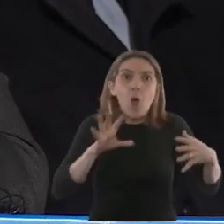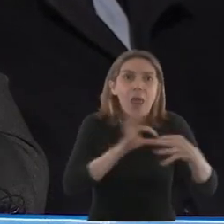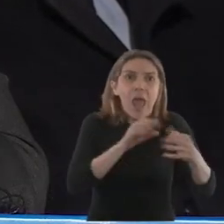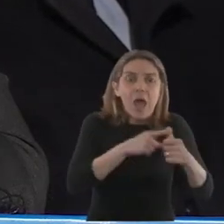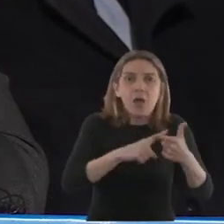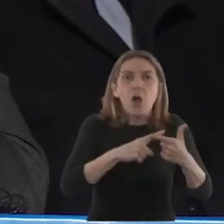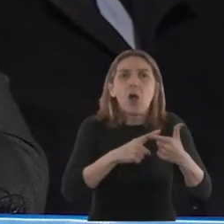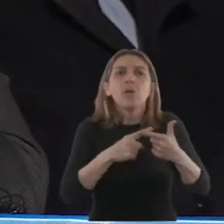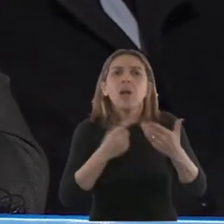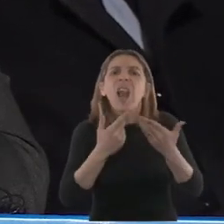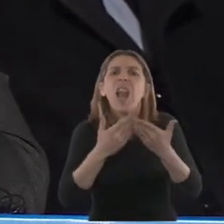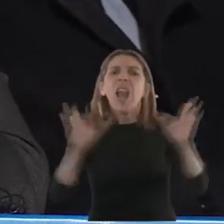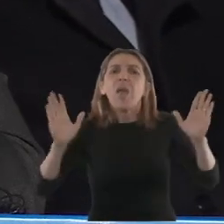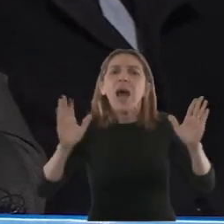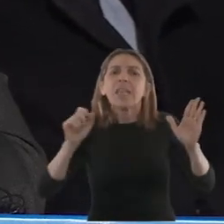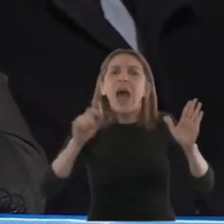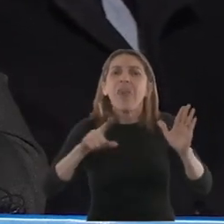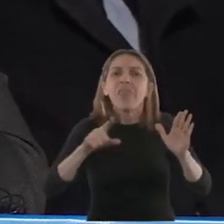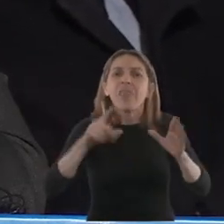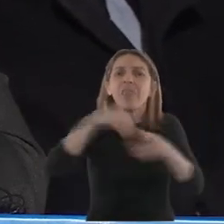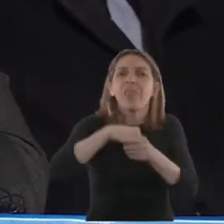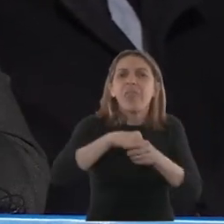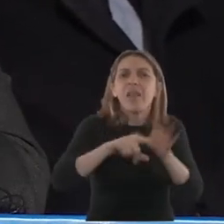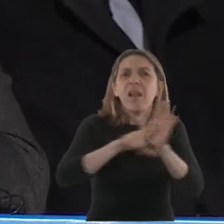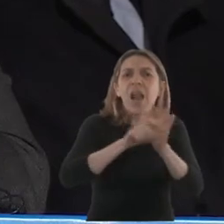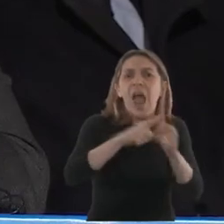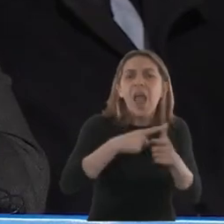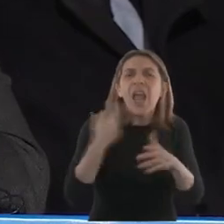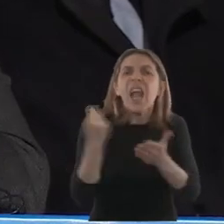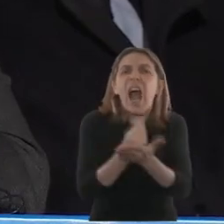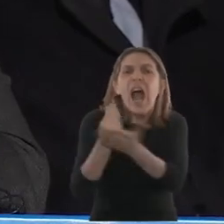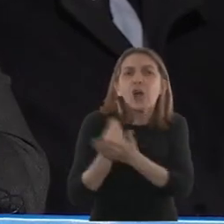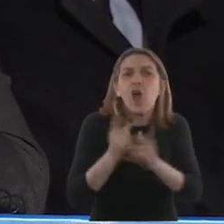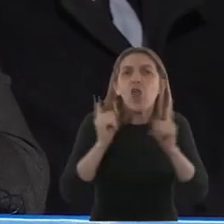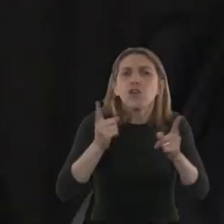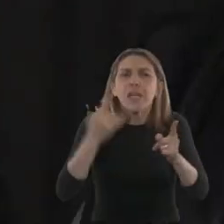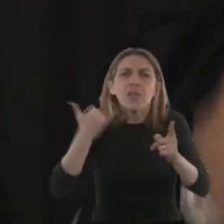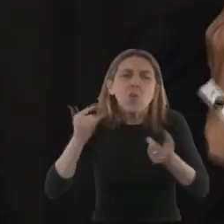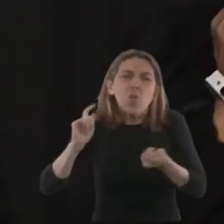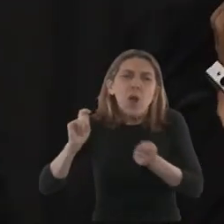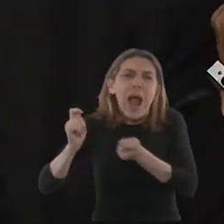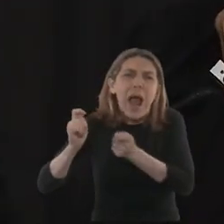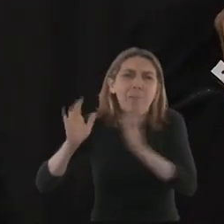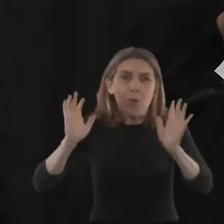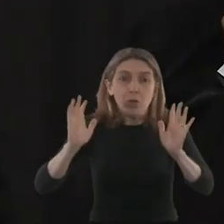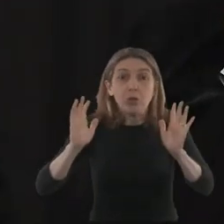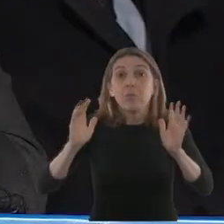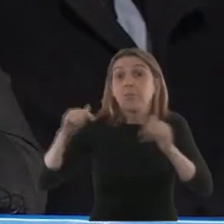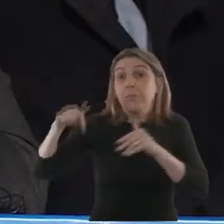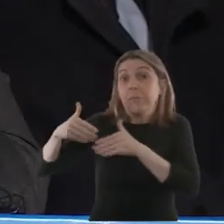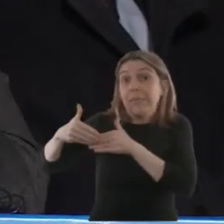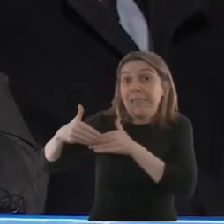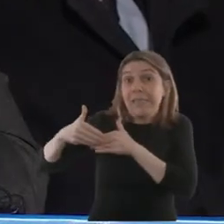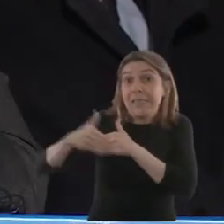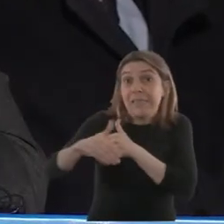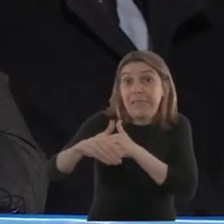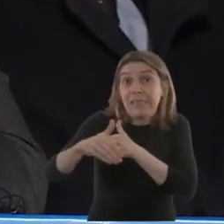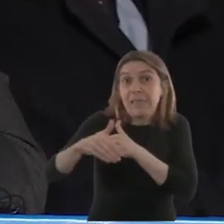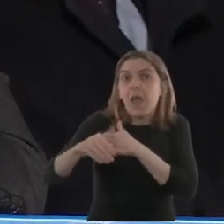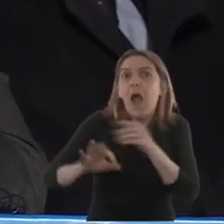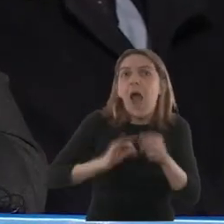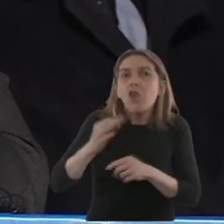libertad de cátedra, con la periodicidad de los cargos docentes, entre otros. Y a partir de ahí llegamos al